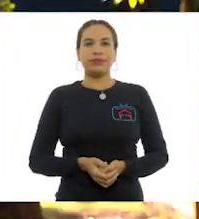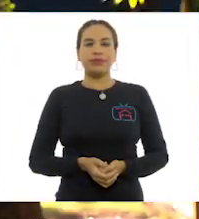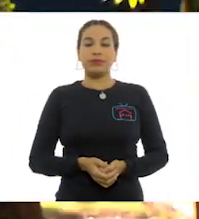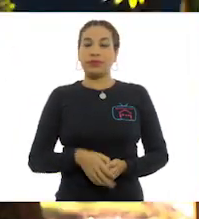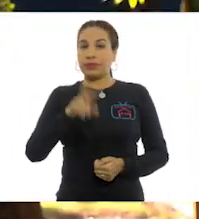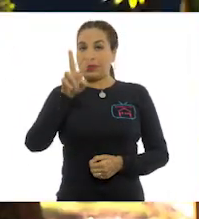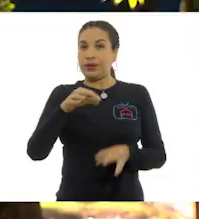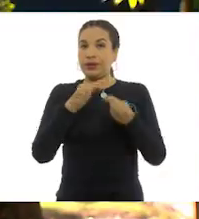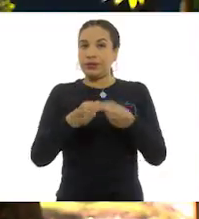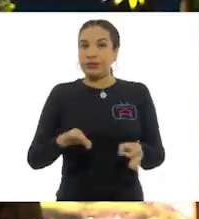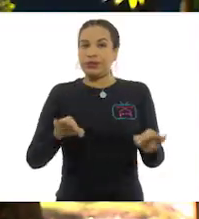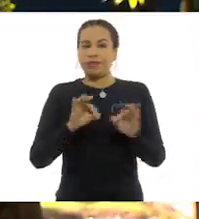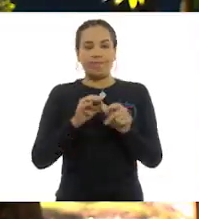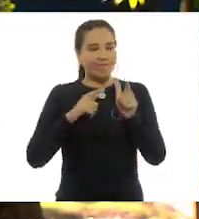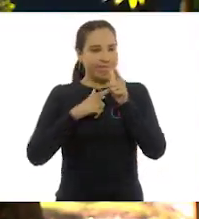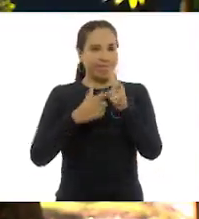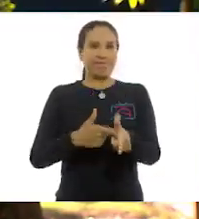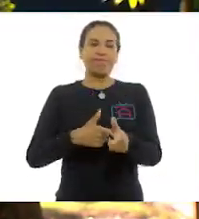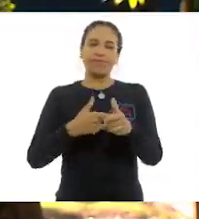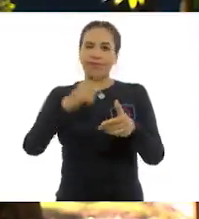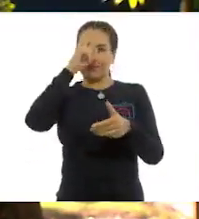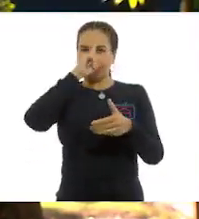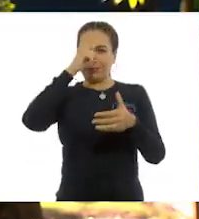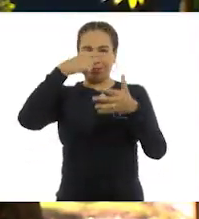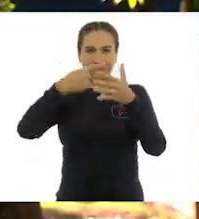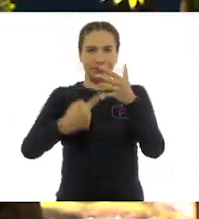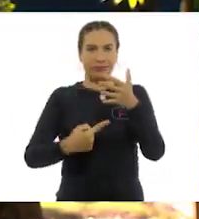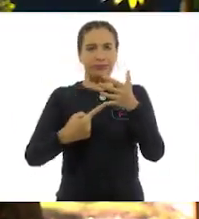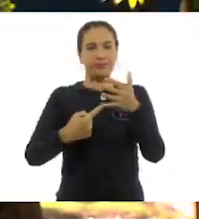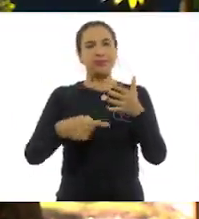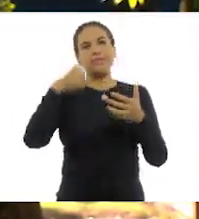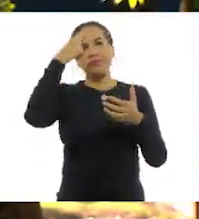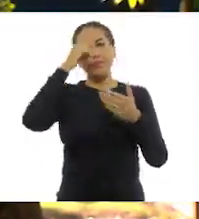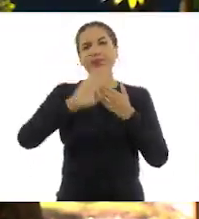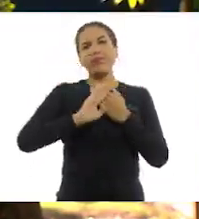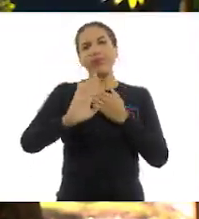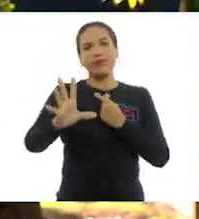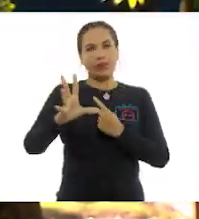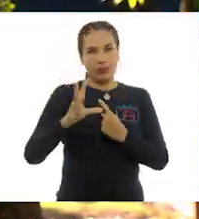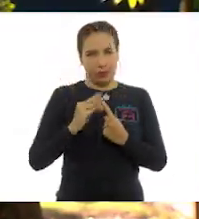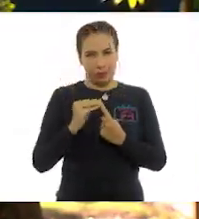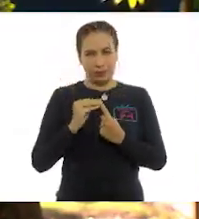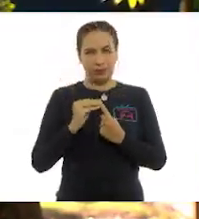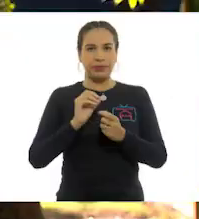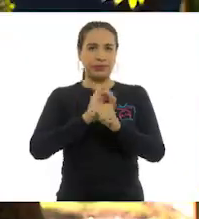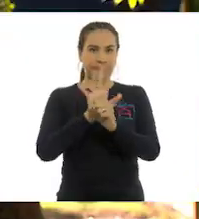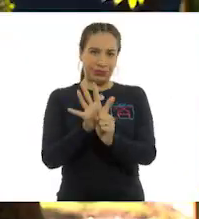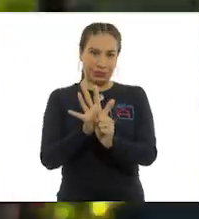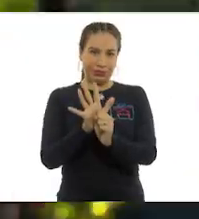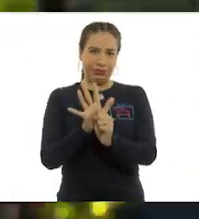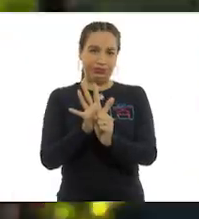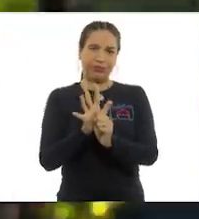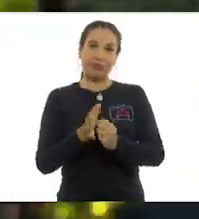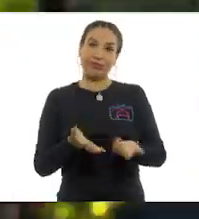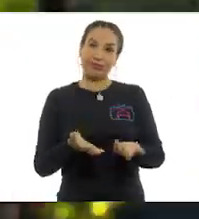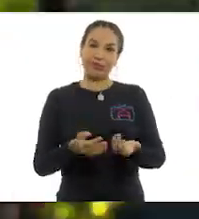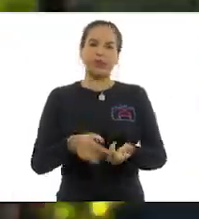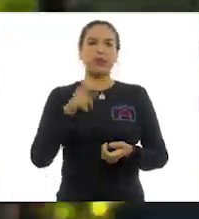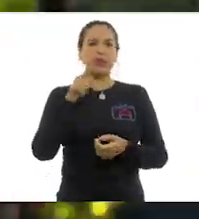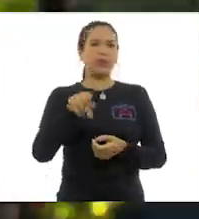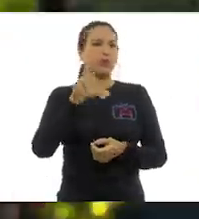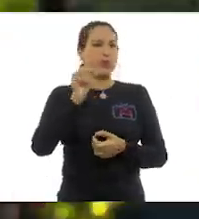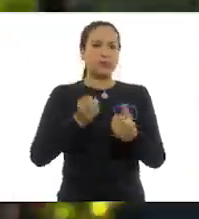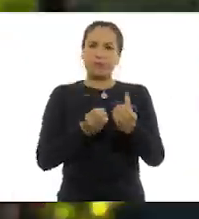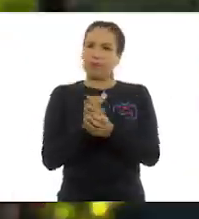Es muy importante continuar con las recomendaciones para evitar contagios de COVID. Trata de